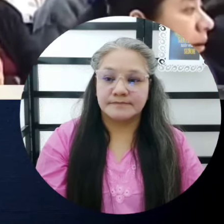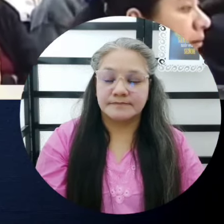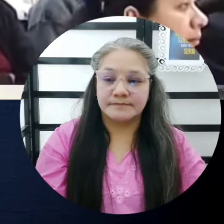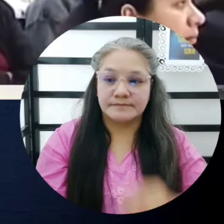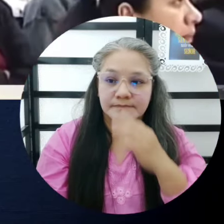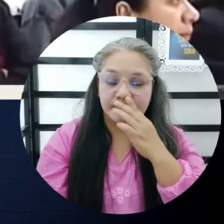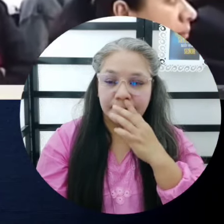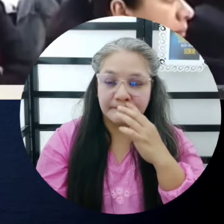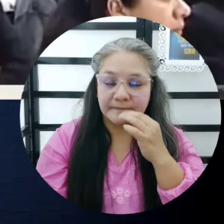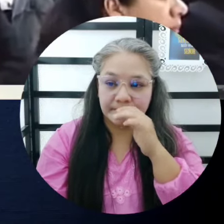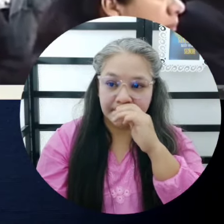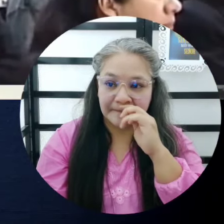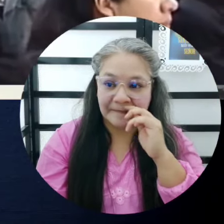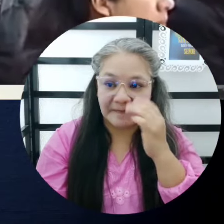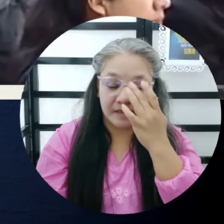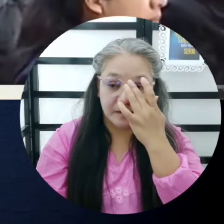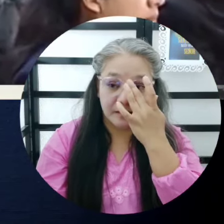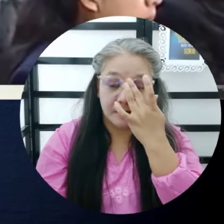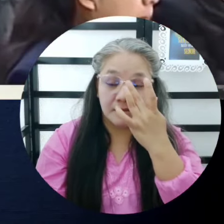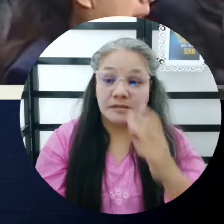Es necesario cumplirlo.